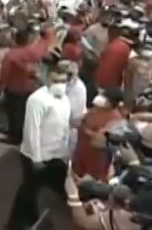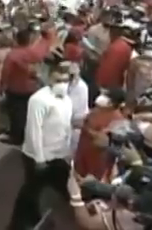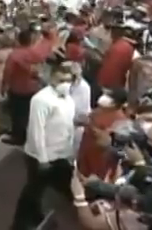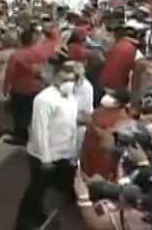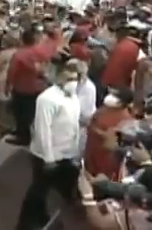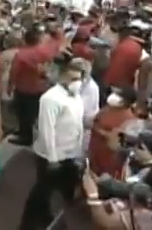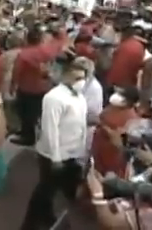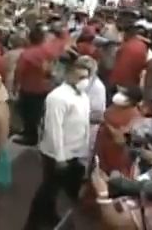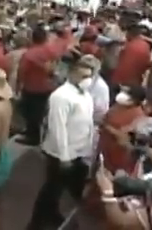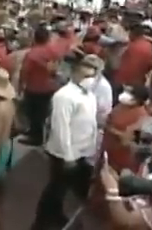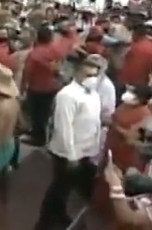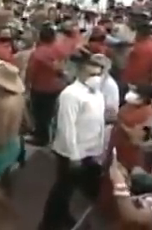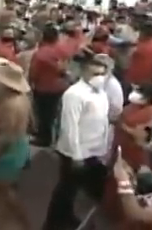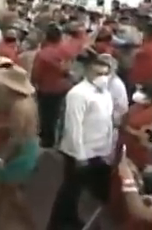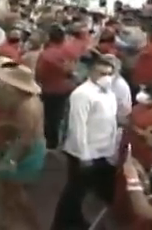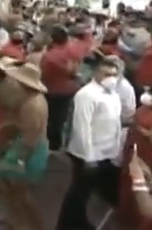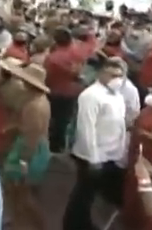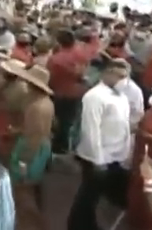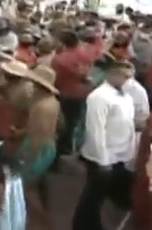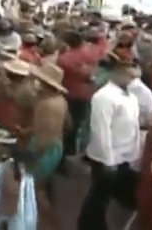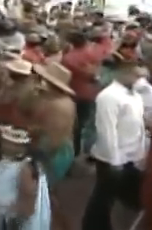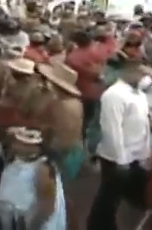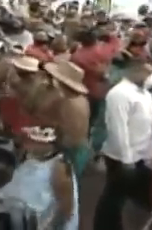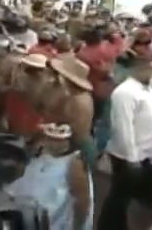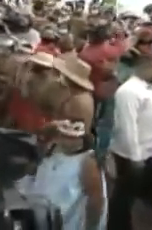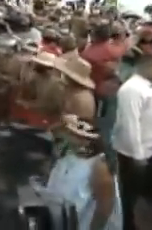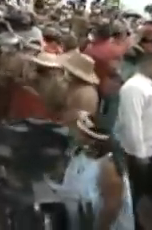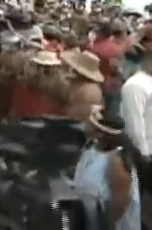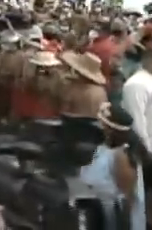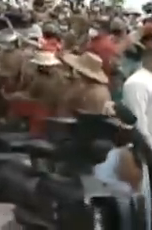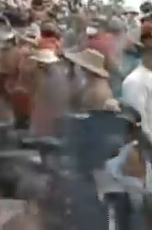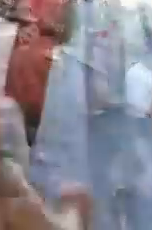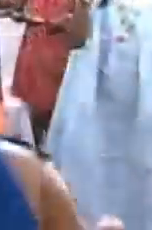Britannio, Tanio, Britannio, Tanio,